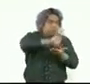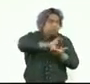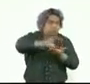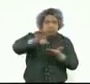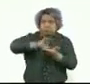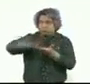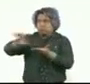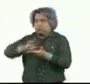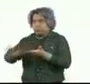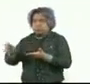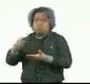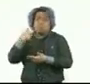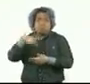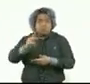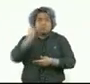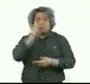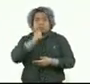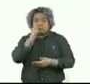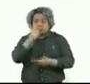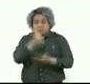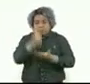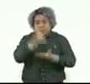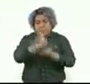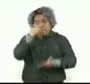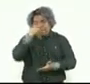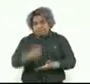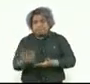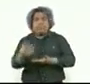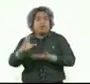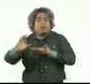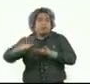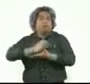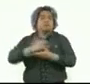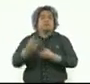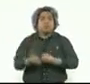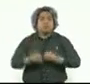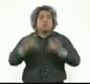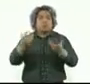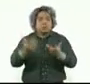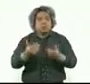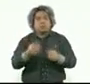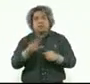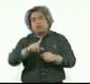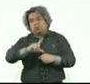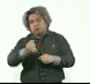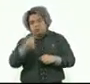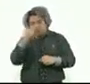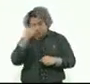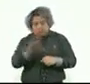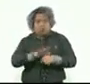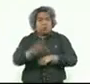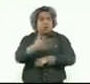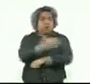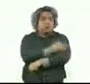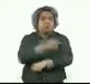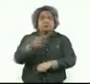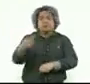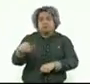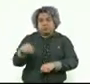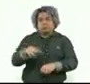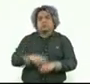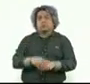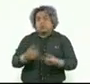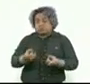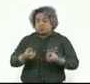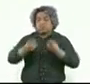tenemos garantizadas esas dosis, simplemente dependerá de la distribución que se haga en el país, qué vacuna nos aplican, que nos darán,